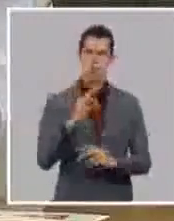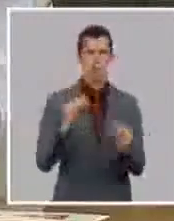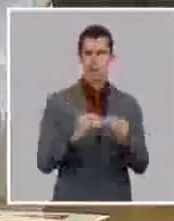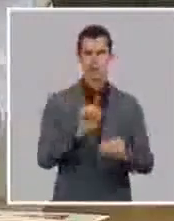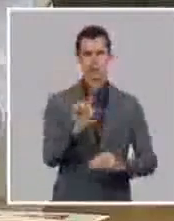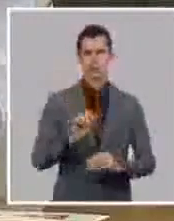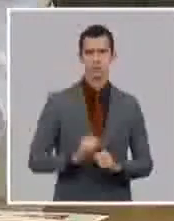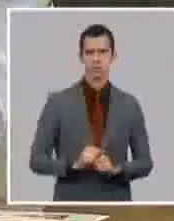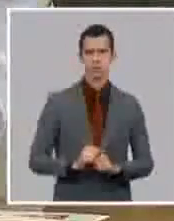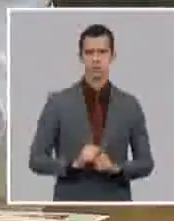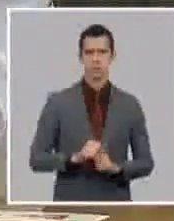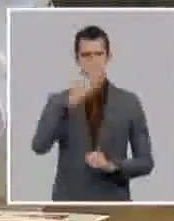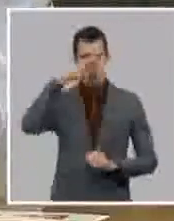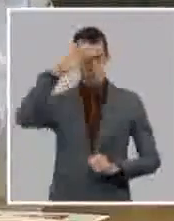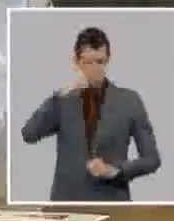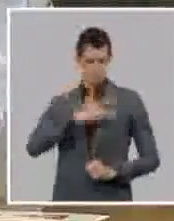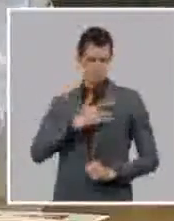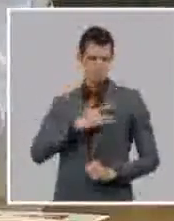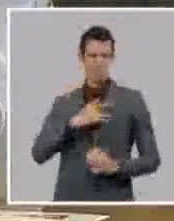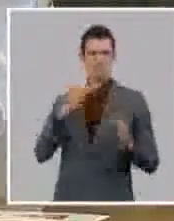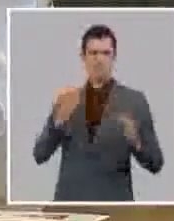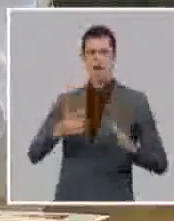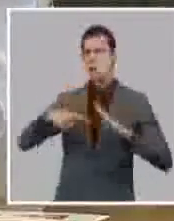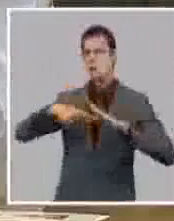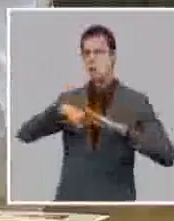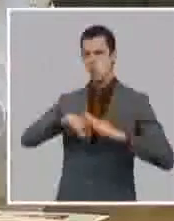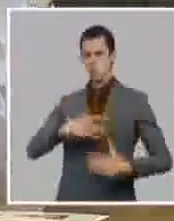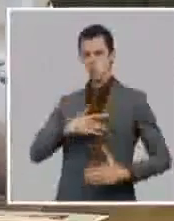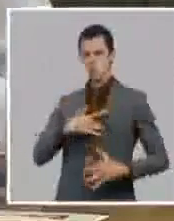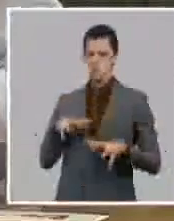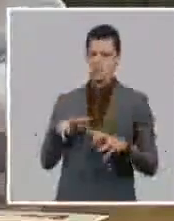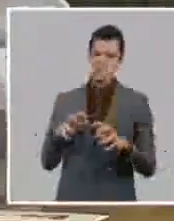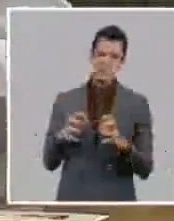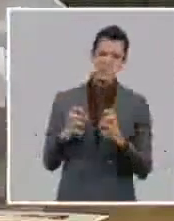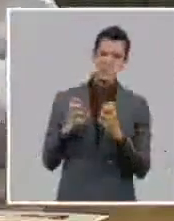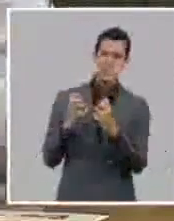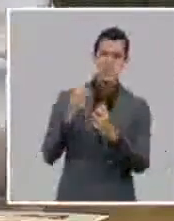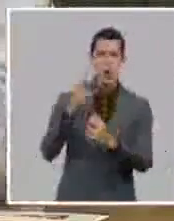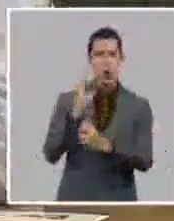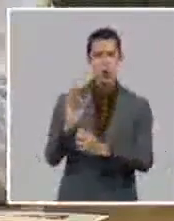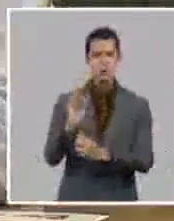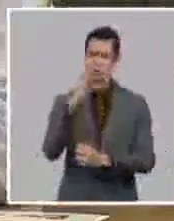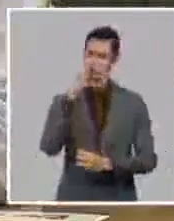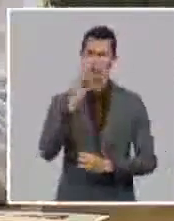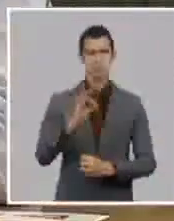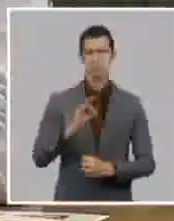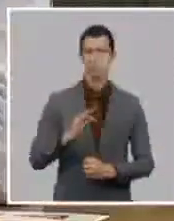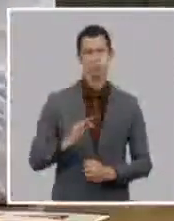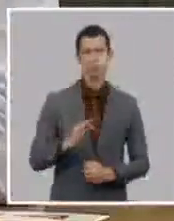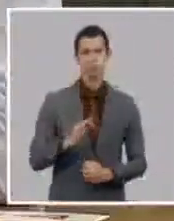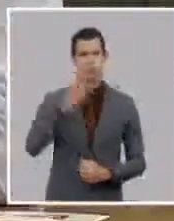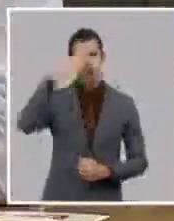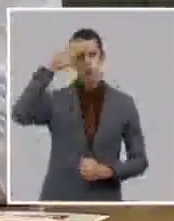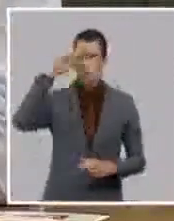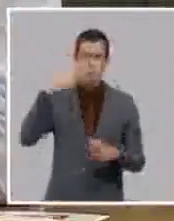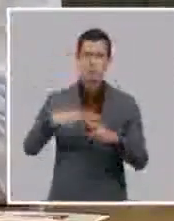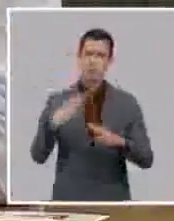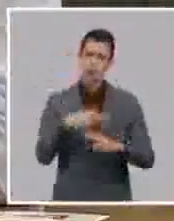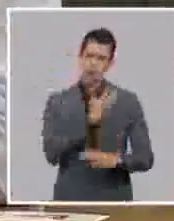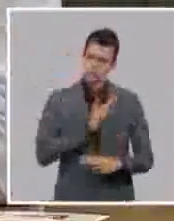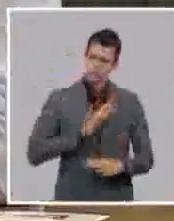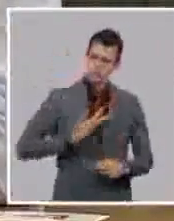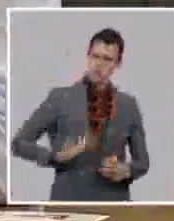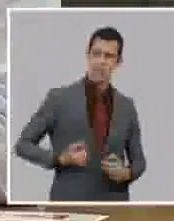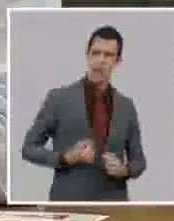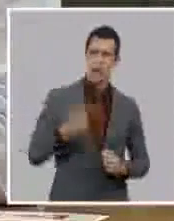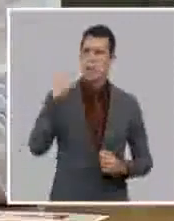no conoce el odio como sentimiento. El sentimiento de los cubanos no es un sentimiento de odio, el sentimiento de los cubanos es un sentimiento de solidaridad.